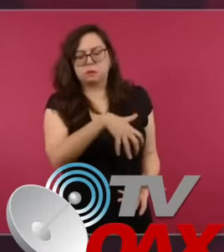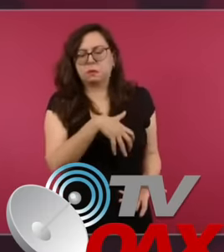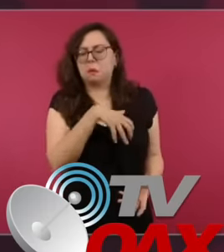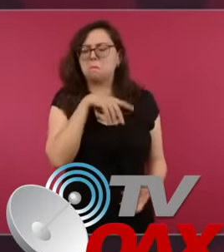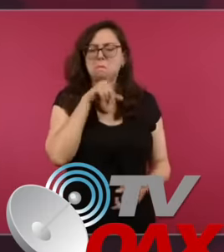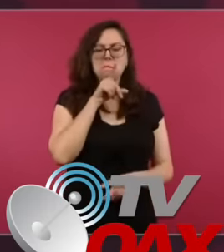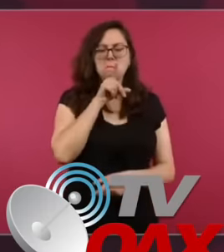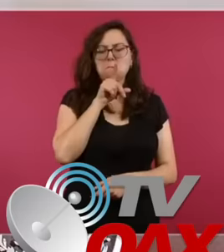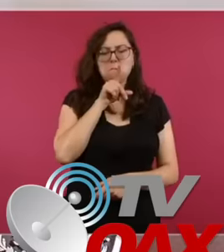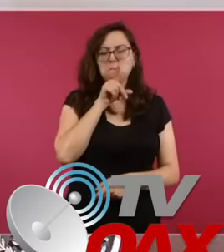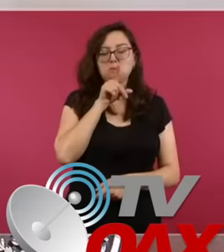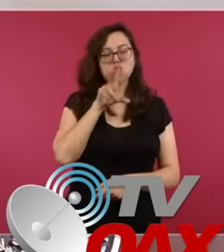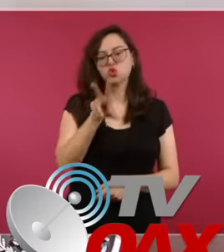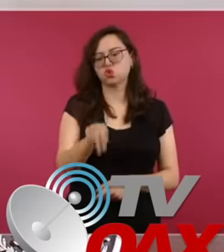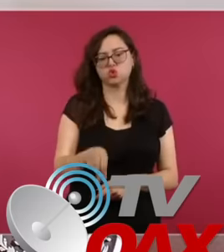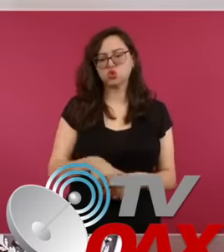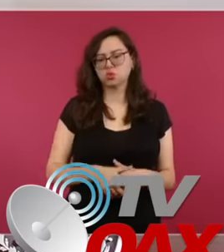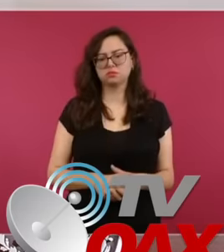dinero.